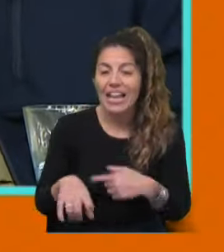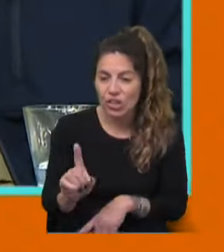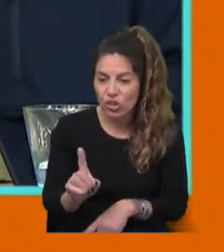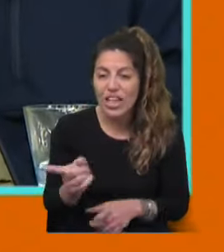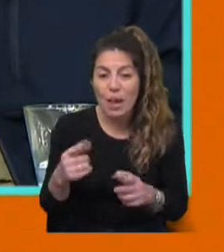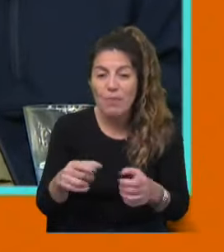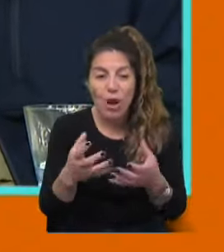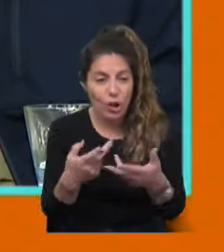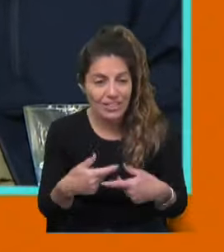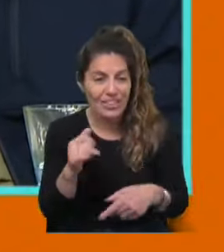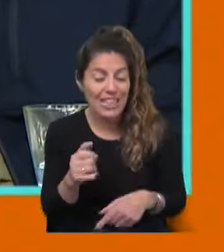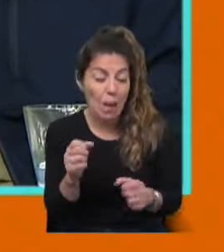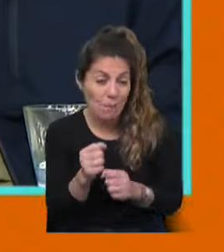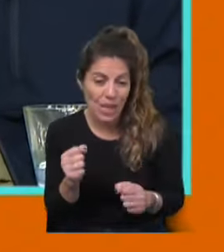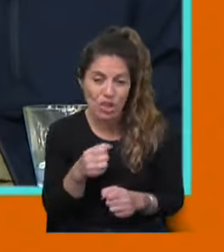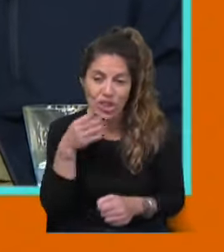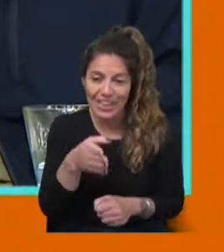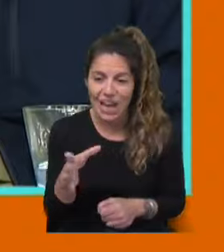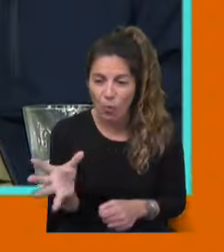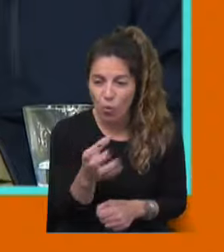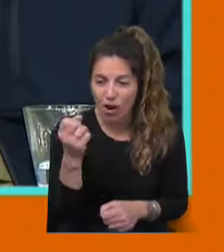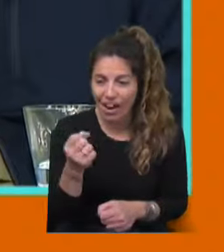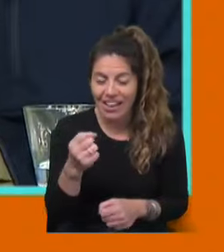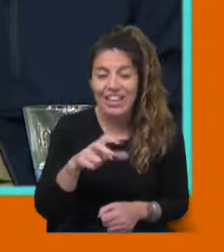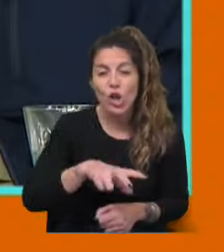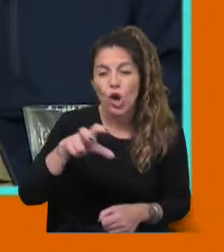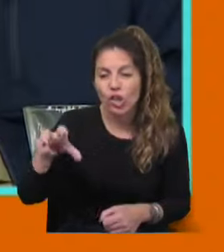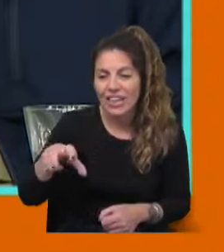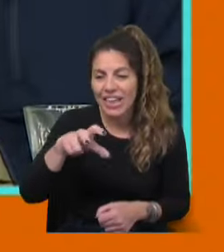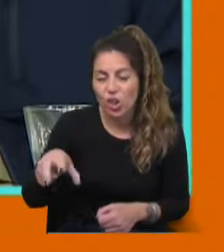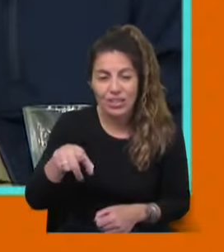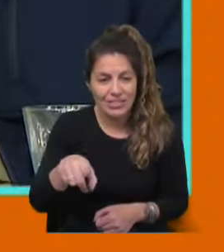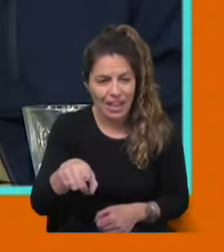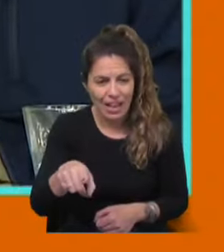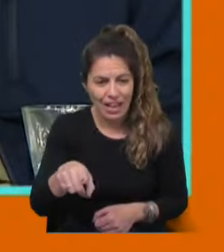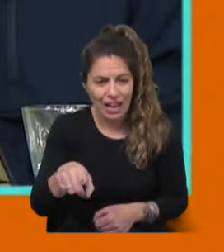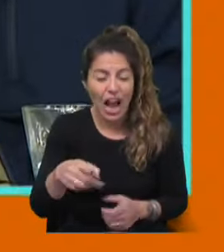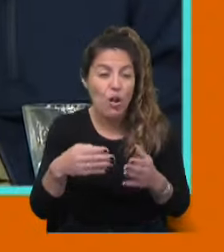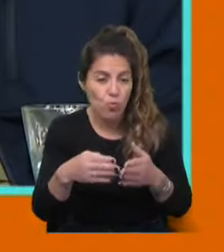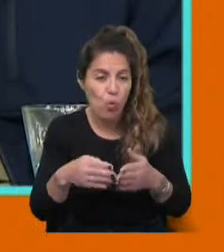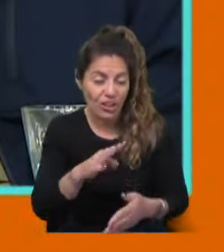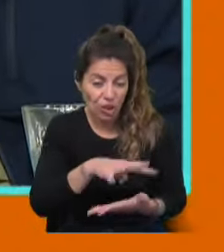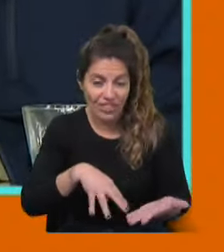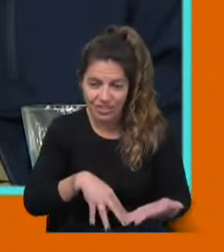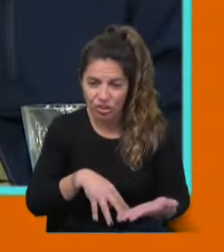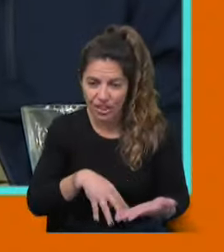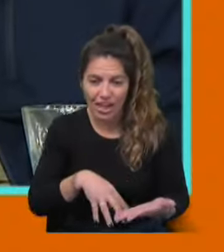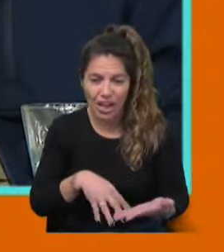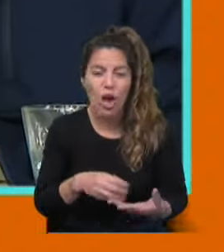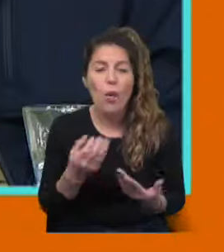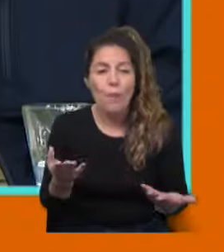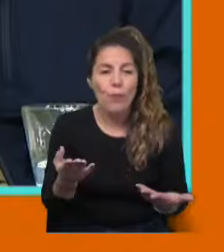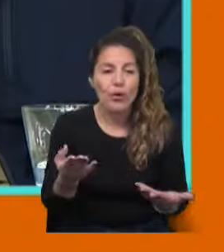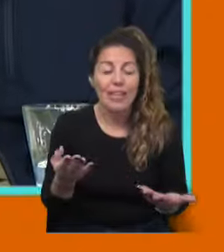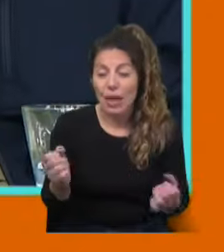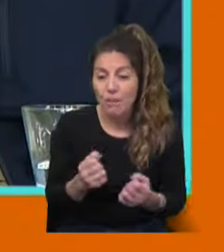misma organización tenía temor de ir a buscar estos contenedores a el puerto de Barcelona porque tenían